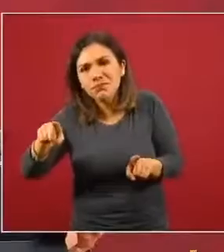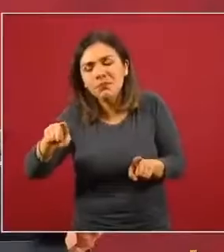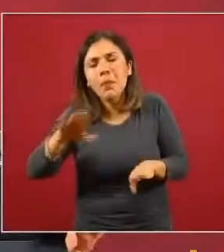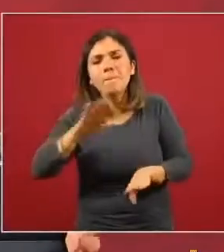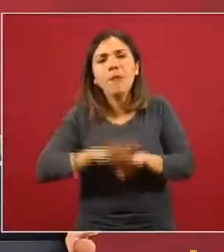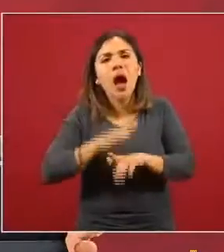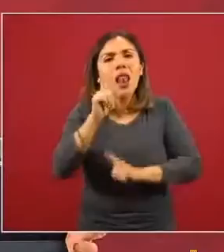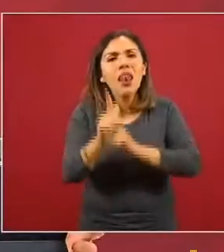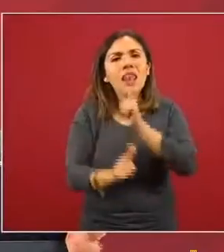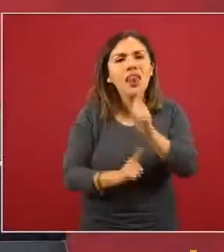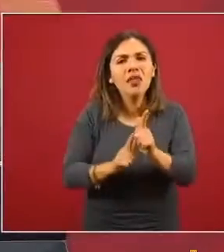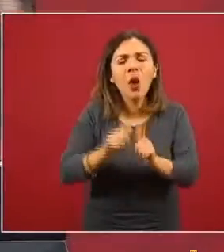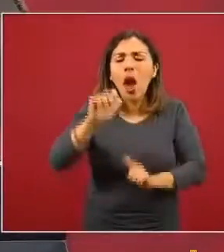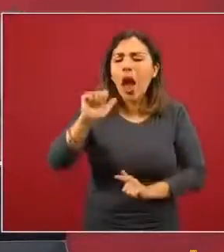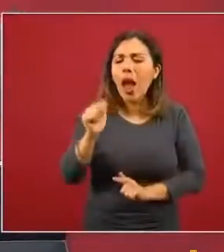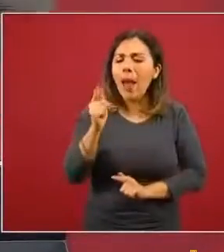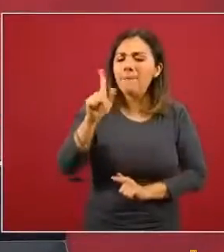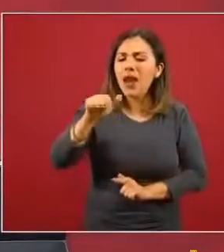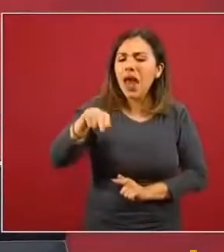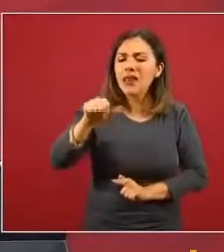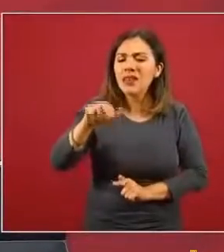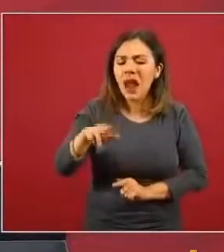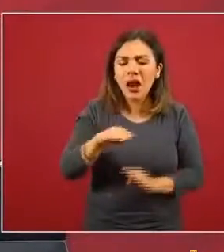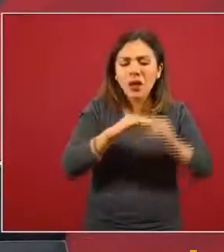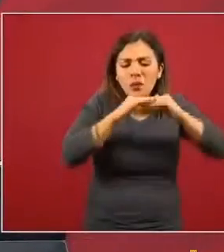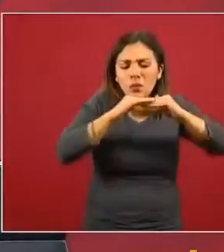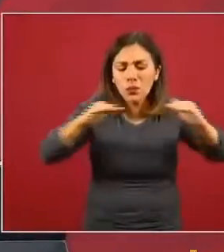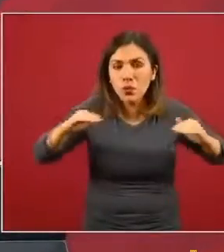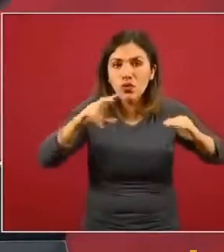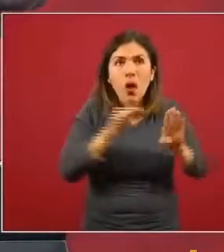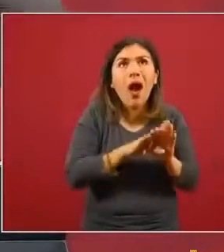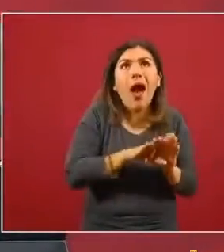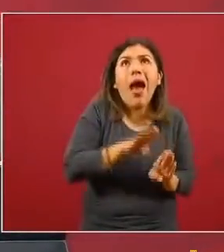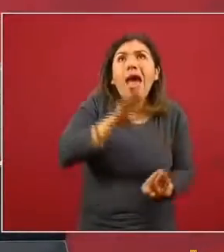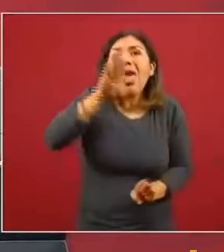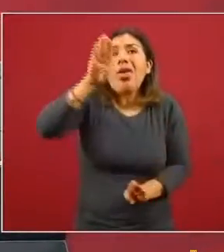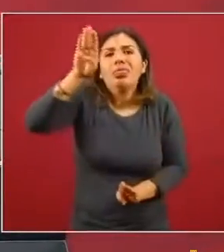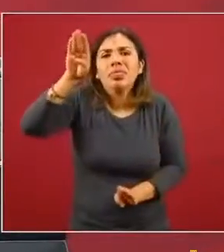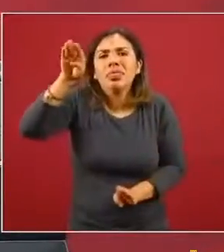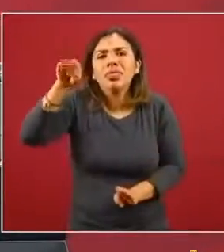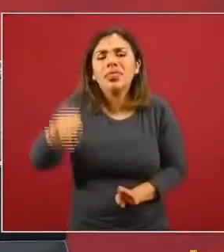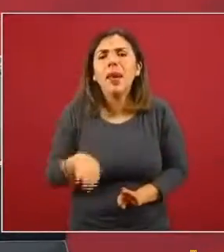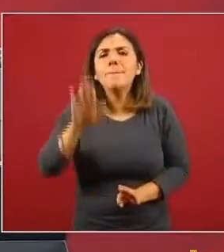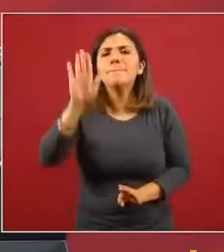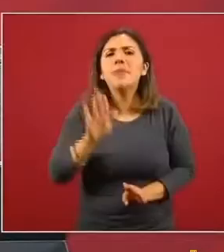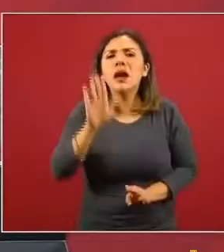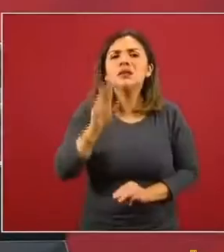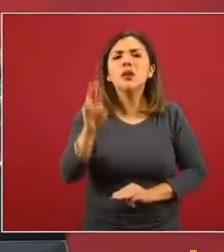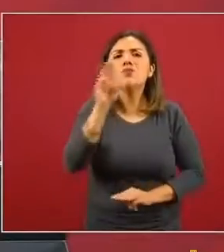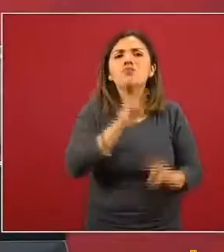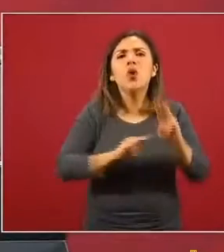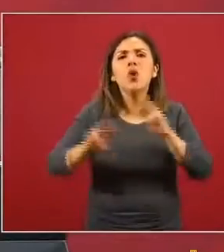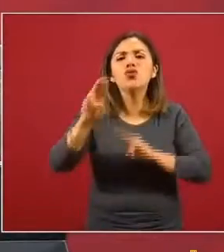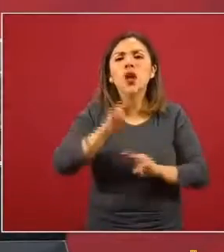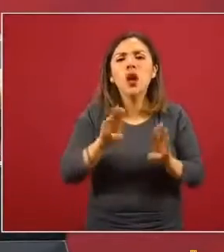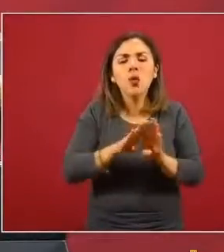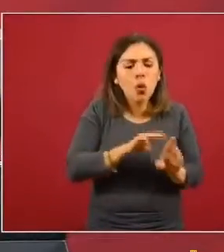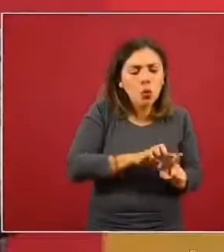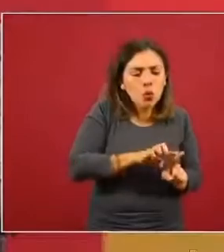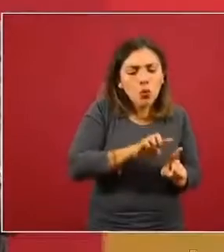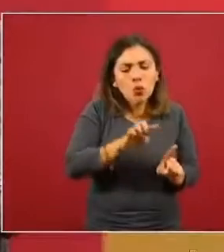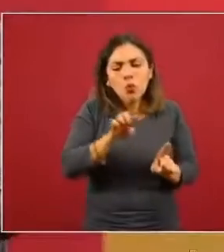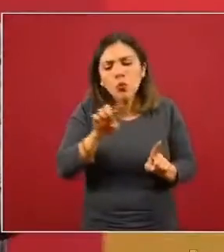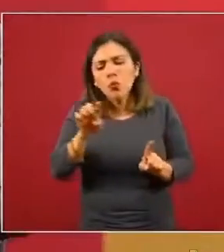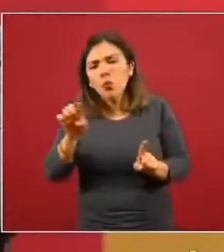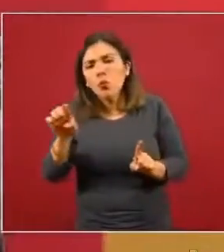aplanarla. ¿Qué quiere decir aplanarla? Que en lugar de ser alta, alta, alta, es como si fuera una montaña, como una loma, baja,